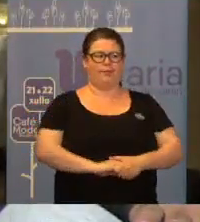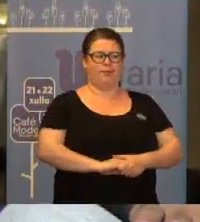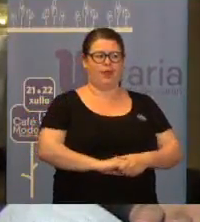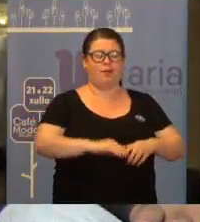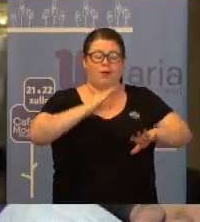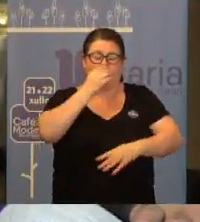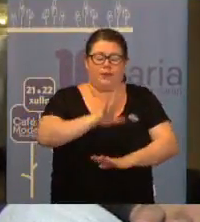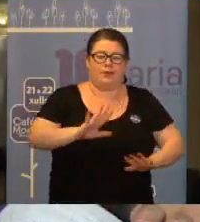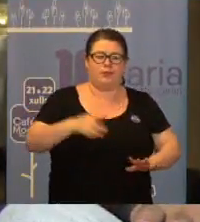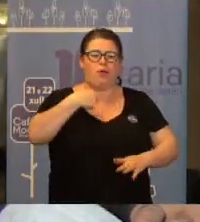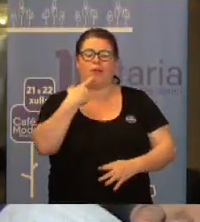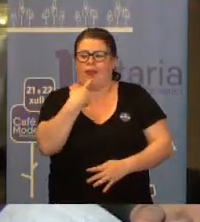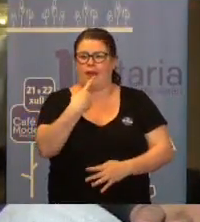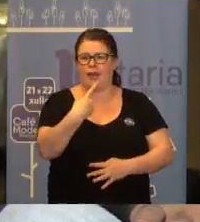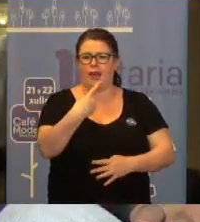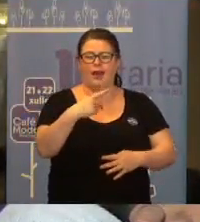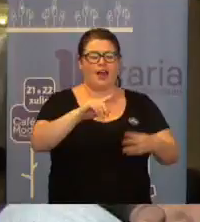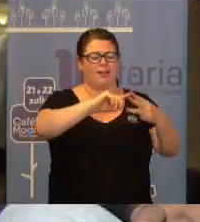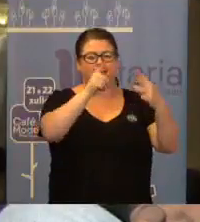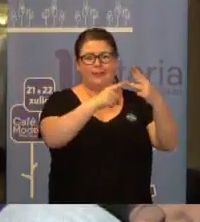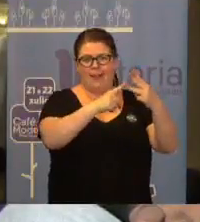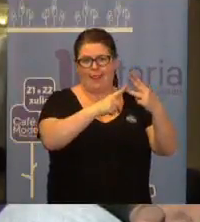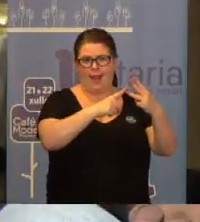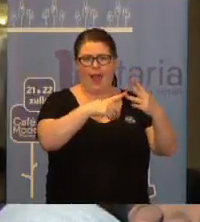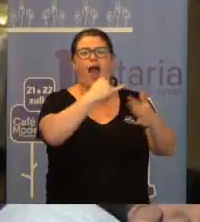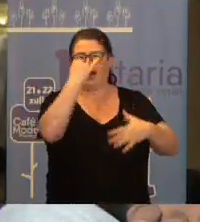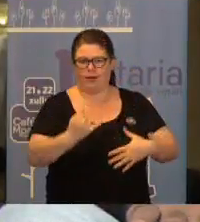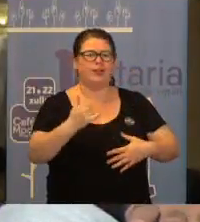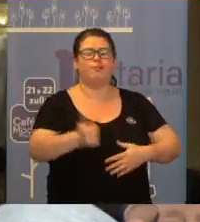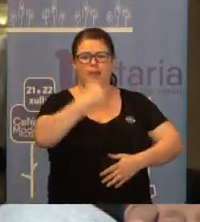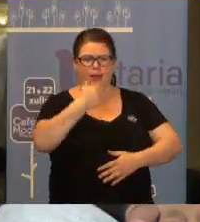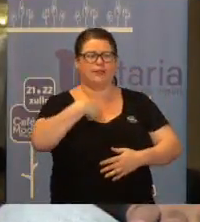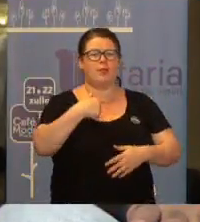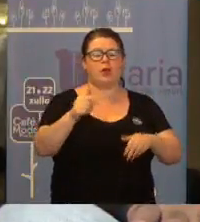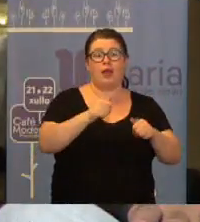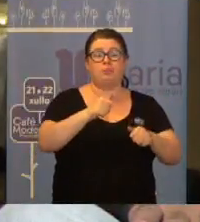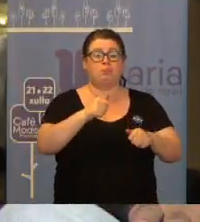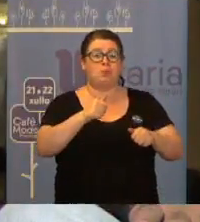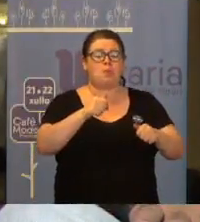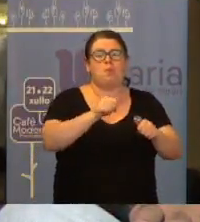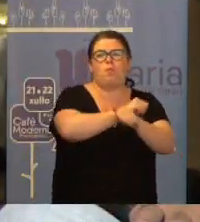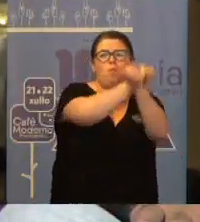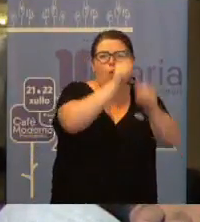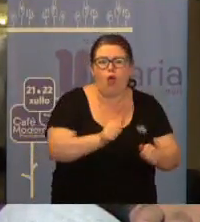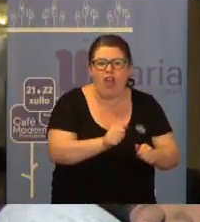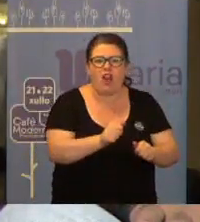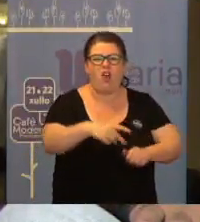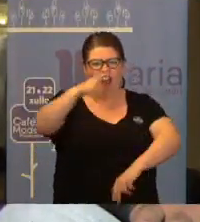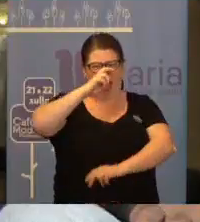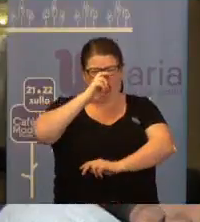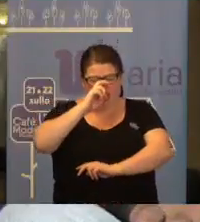Pero, bueno, eu diría que esta é a terceira gran crise, porque nos reiteramos sempre en modelos caducos, en modelos